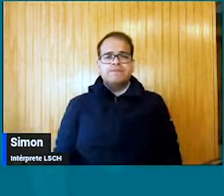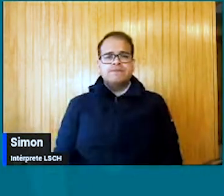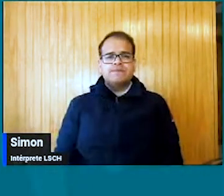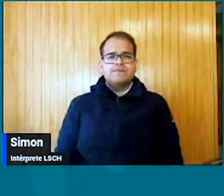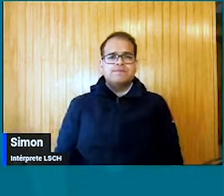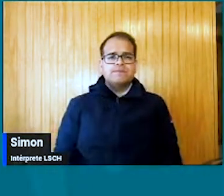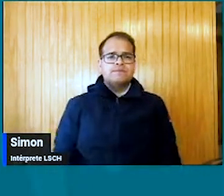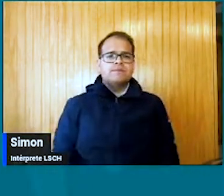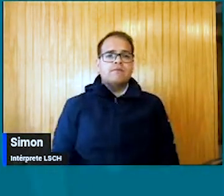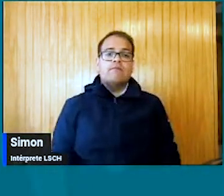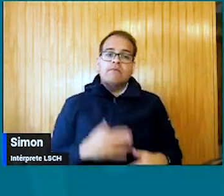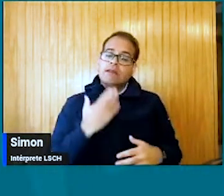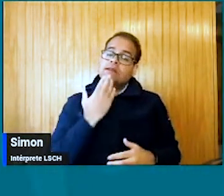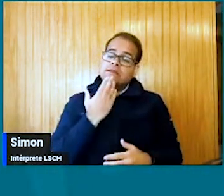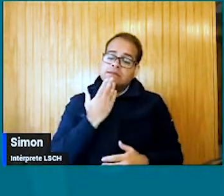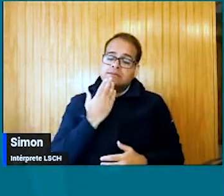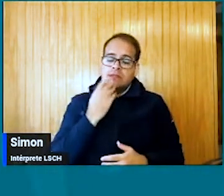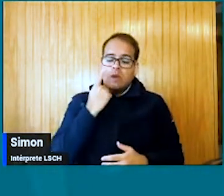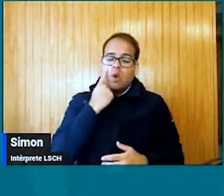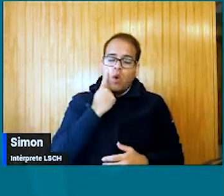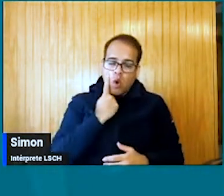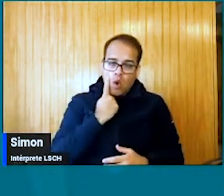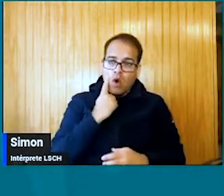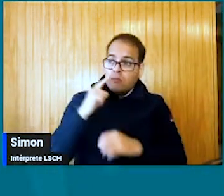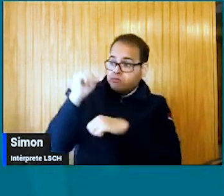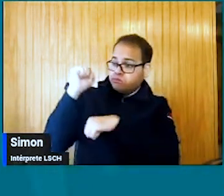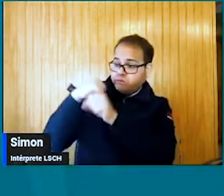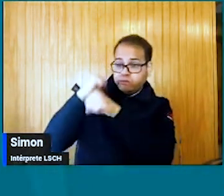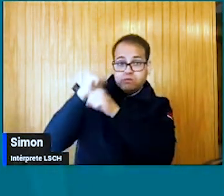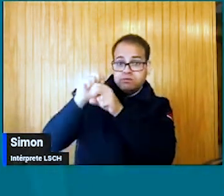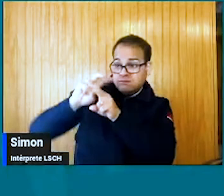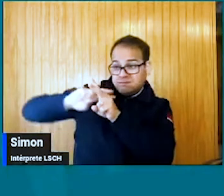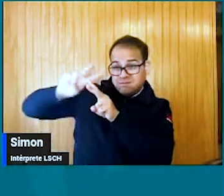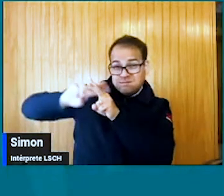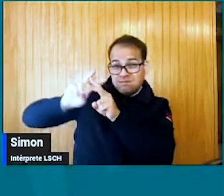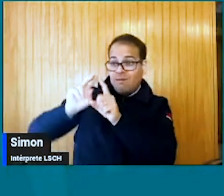Bueno, hay que tener ojo con los fabricantes de máquinas de viento que